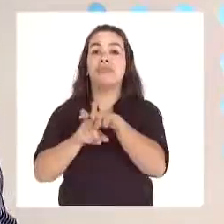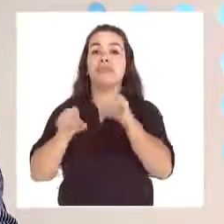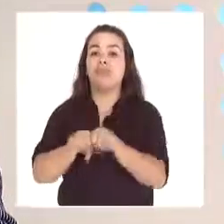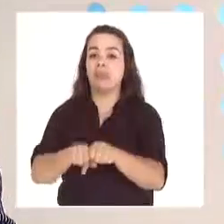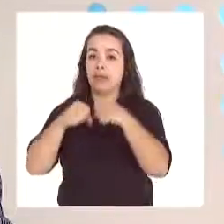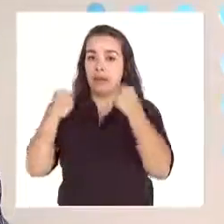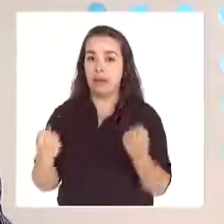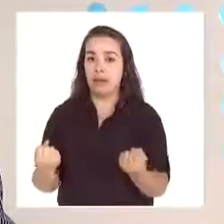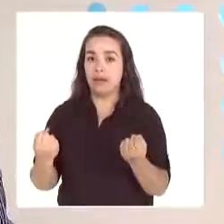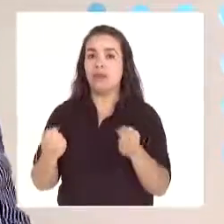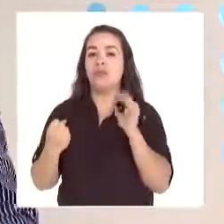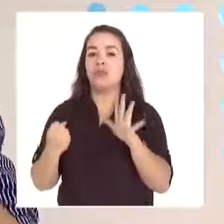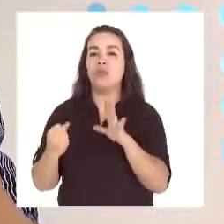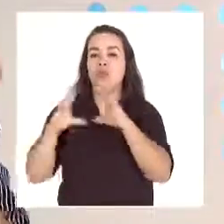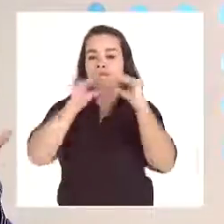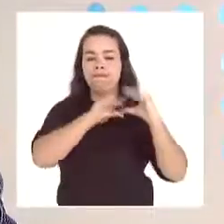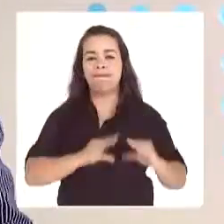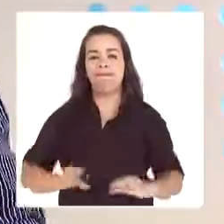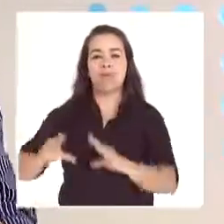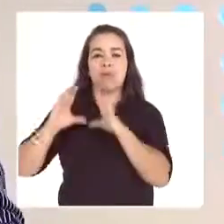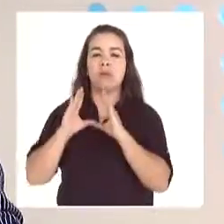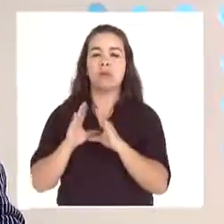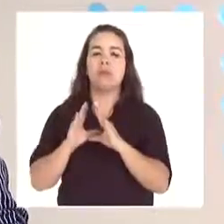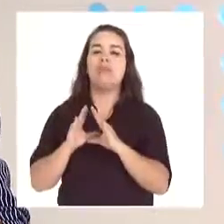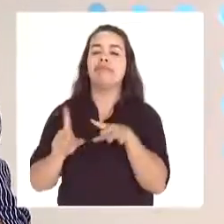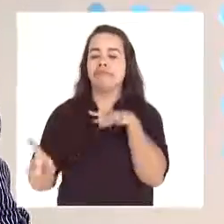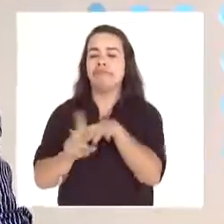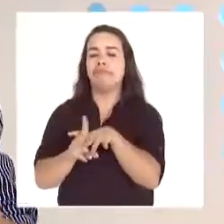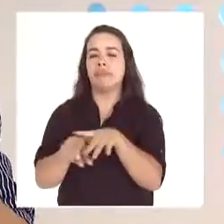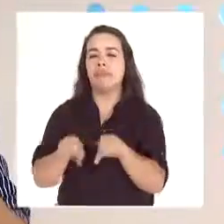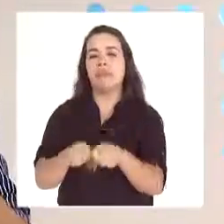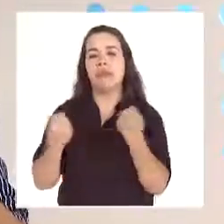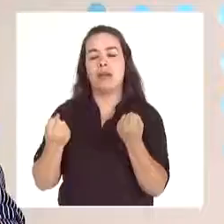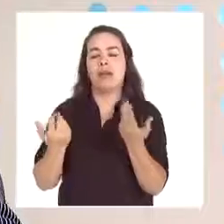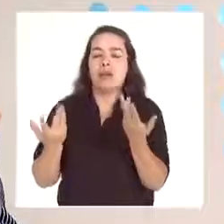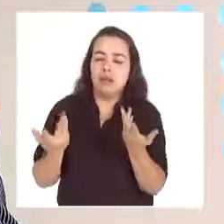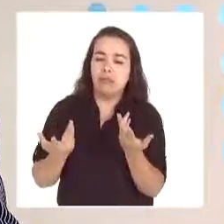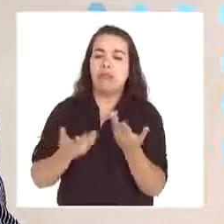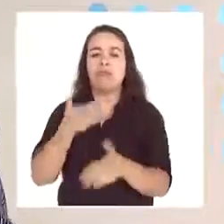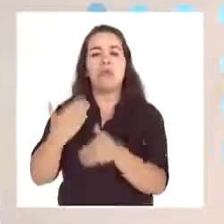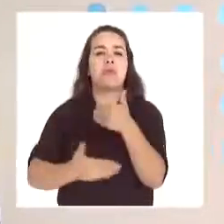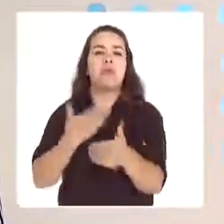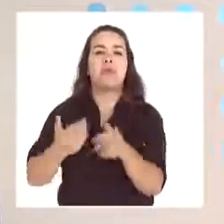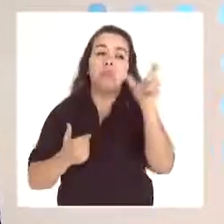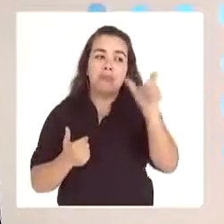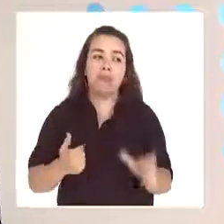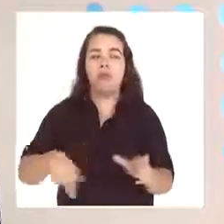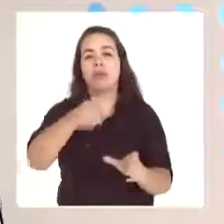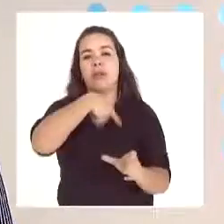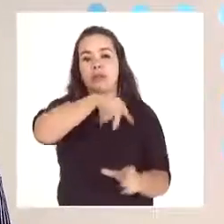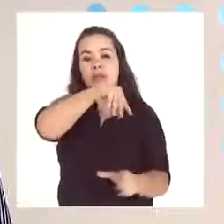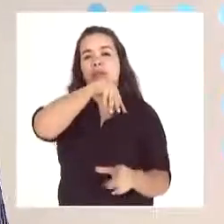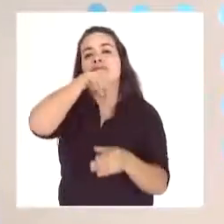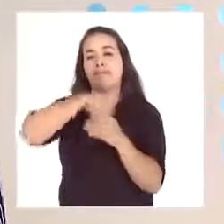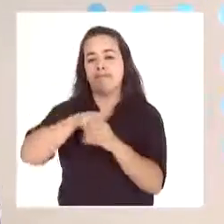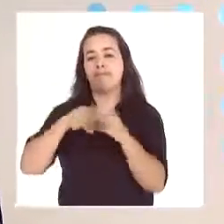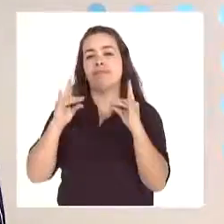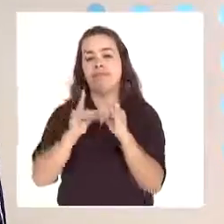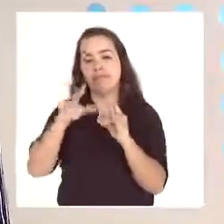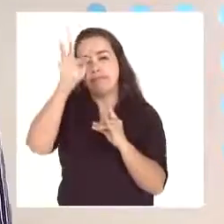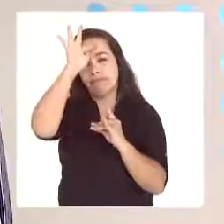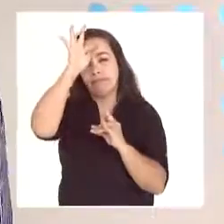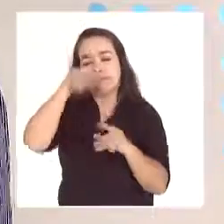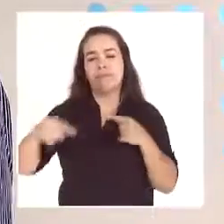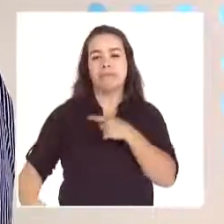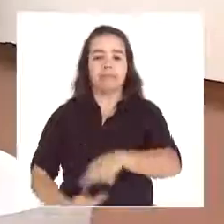pues finalmente la función renal se altera y es lo que hace que estos pacientes terminen en procedimientos como